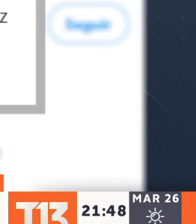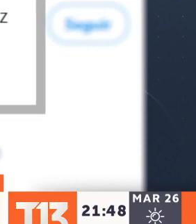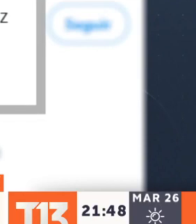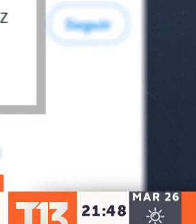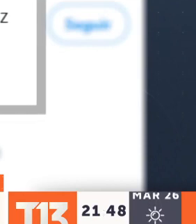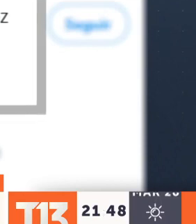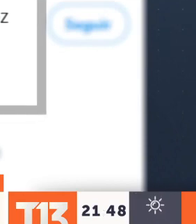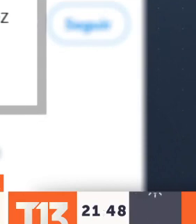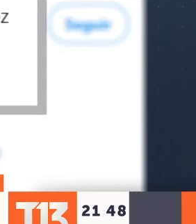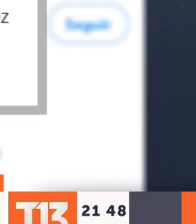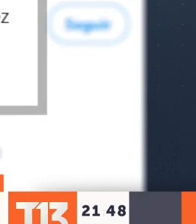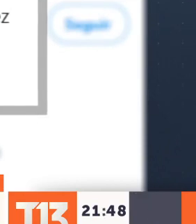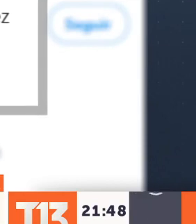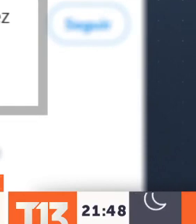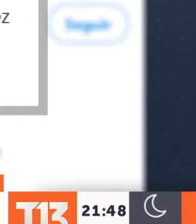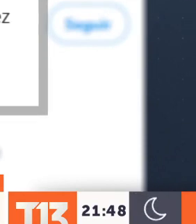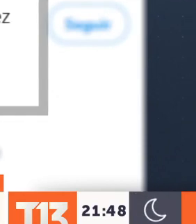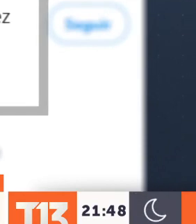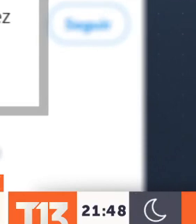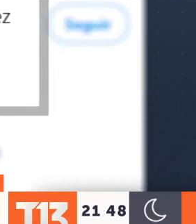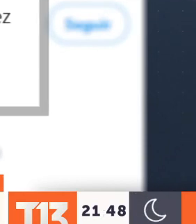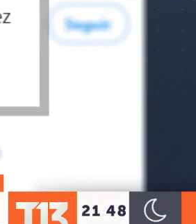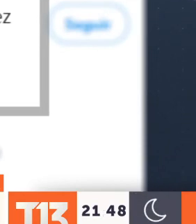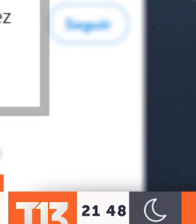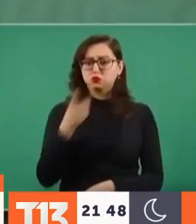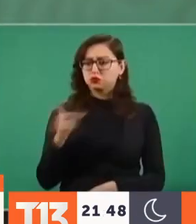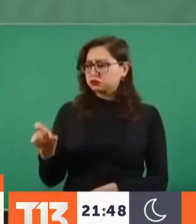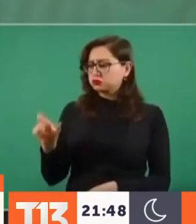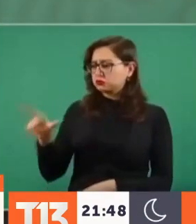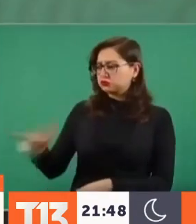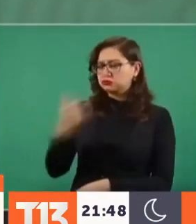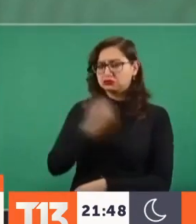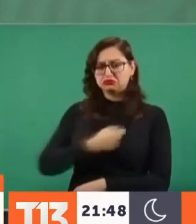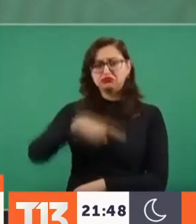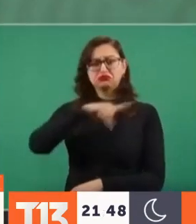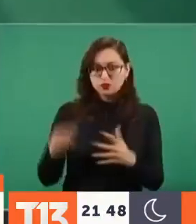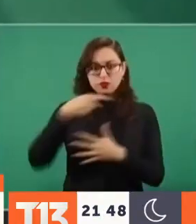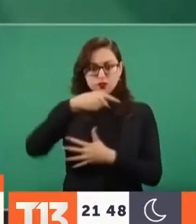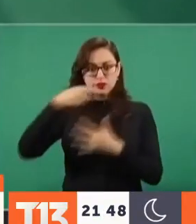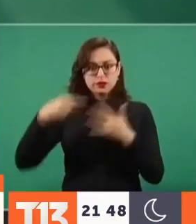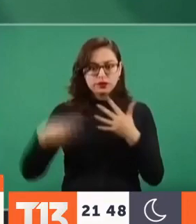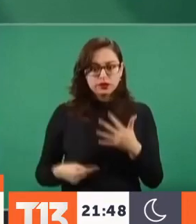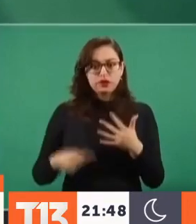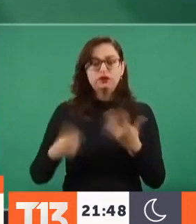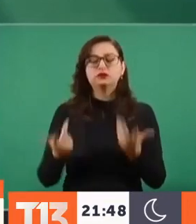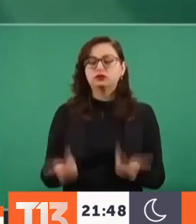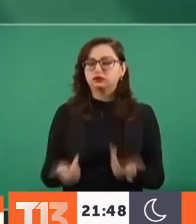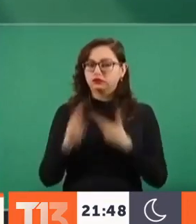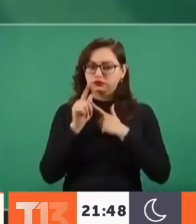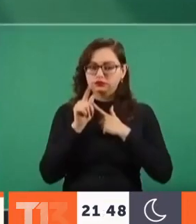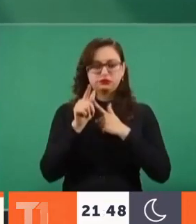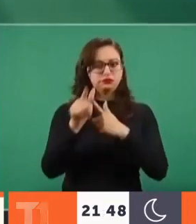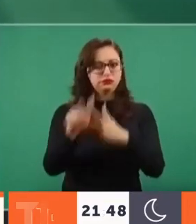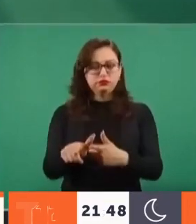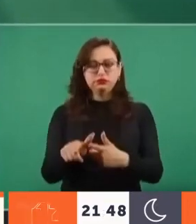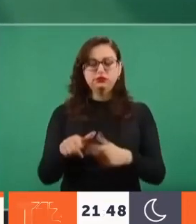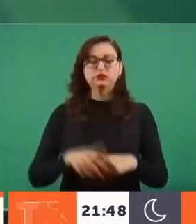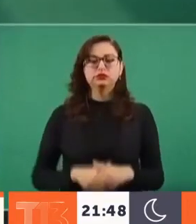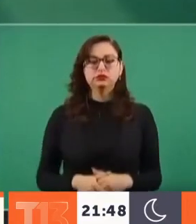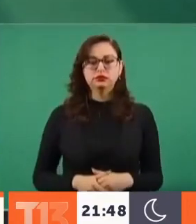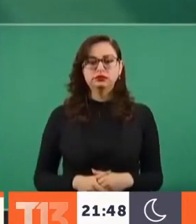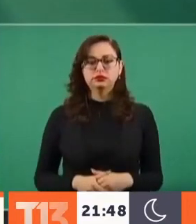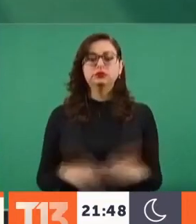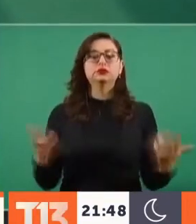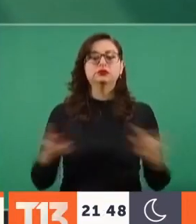siempre, soy optimista. Saldremos adelante todos. Se encuentra fuerte, atenderá de manera remota